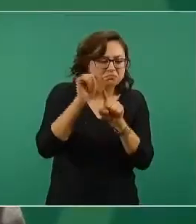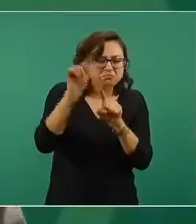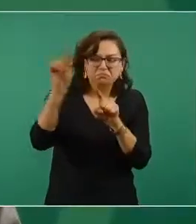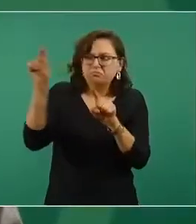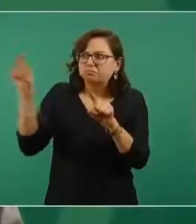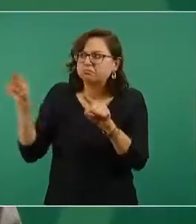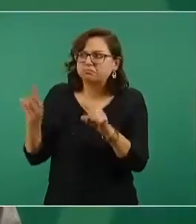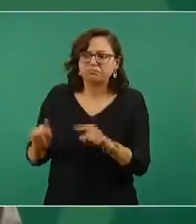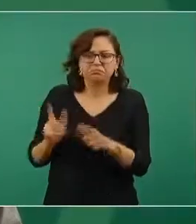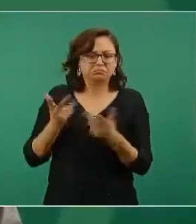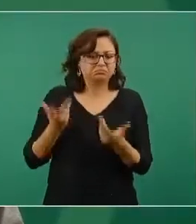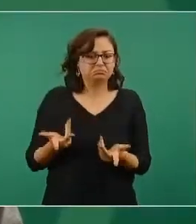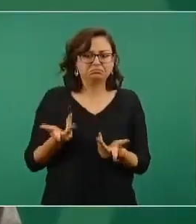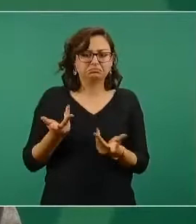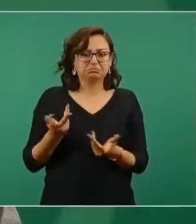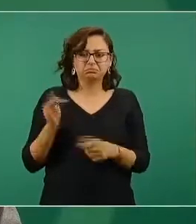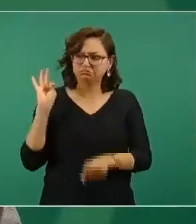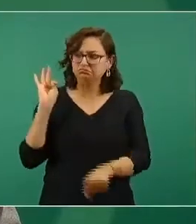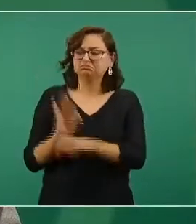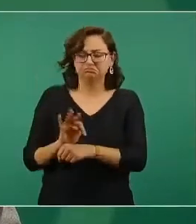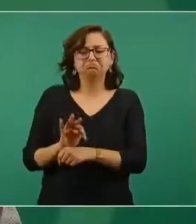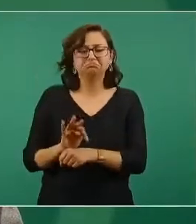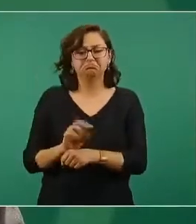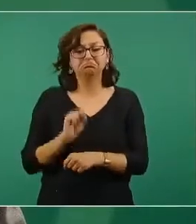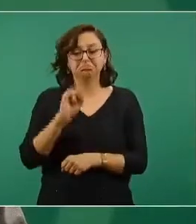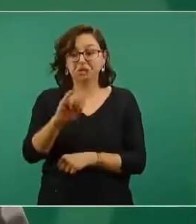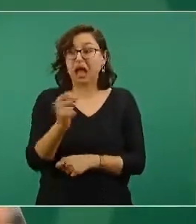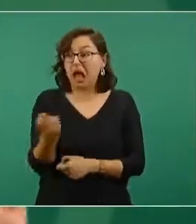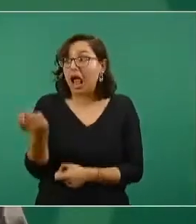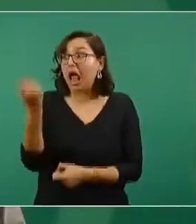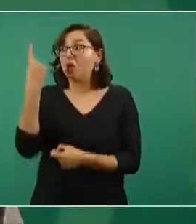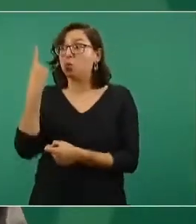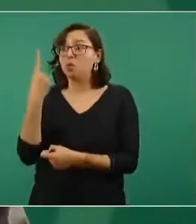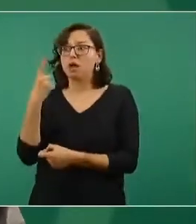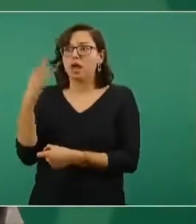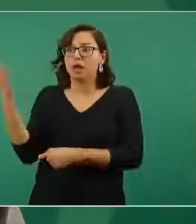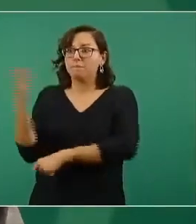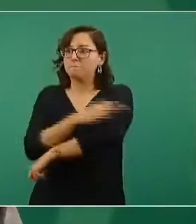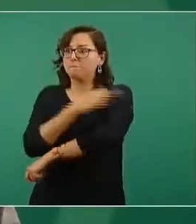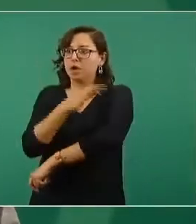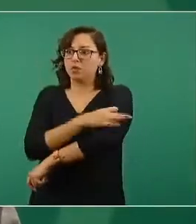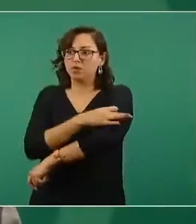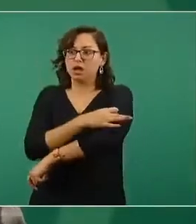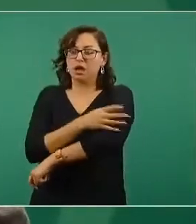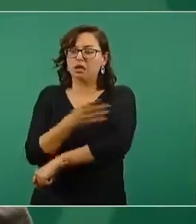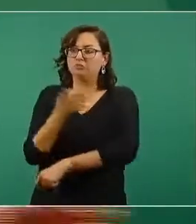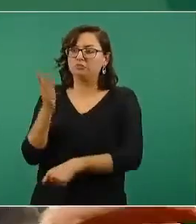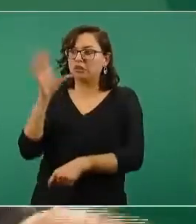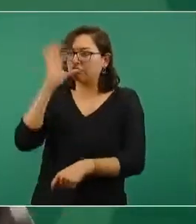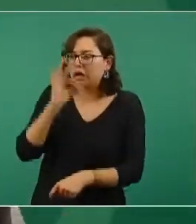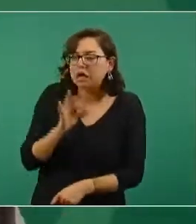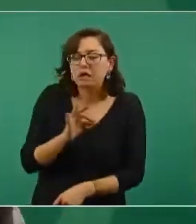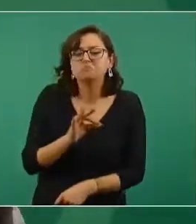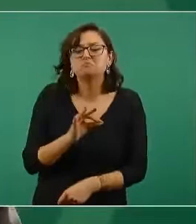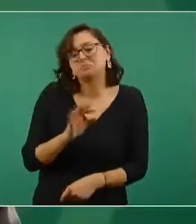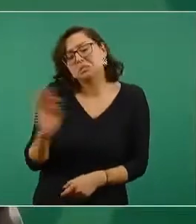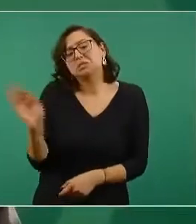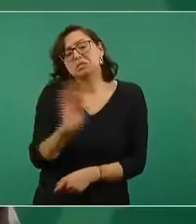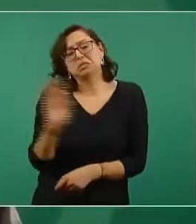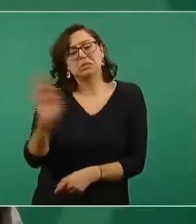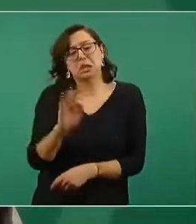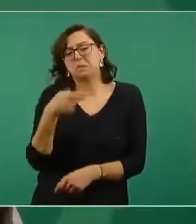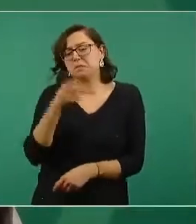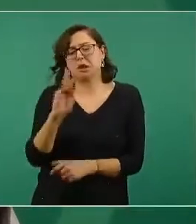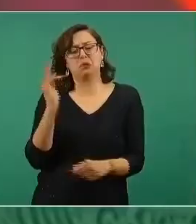totalmente libres de acción de las vacunas, ¿no? Es posible que pase, sí, no estamos seguros, pero ahorita lo importante es tener una